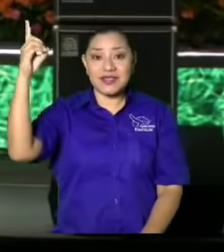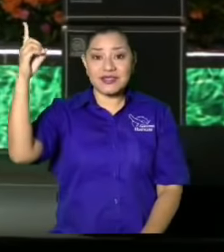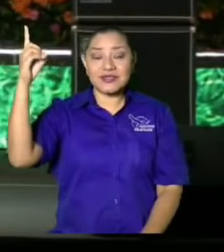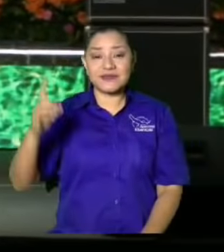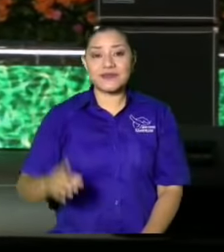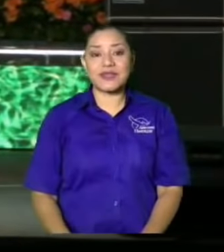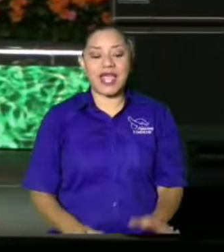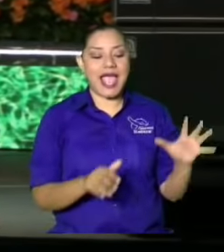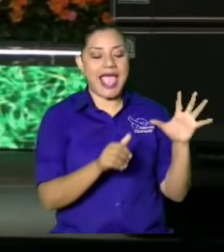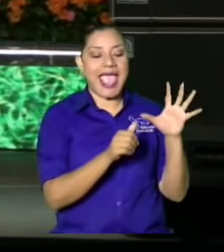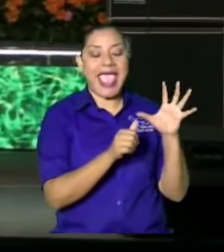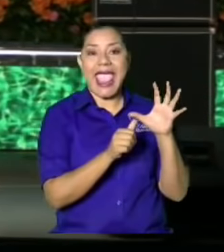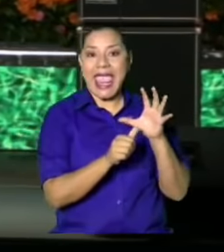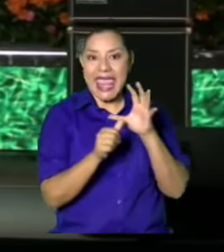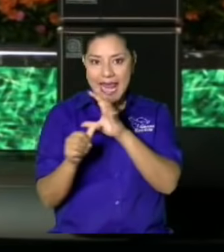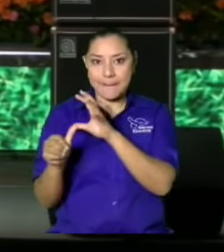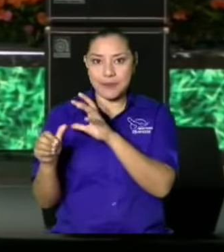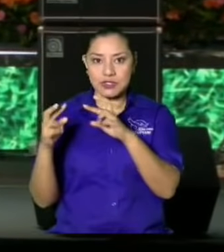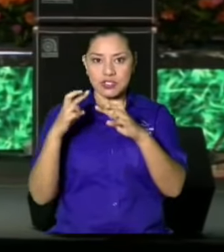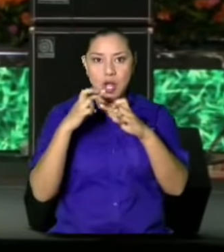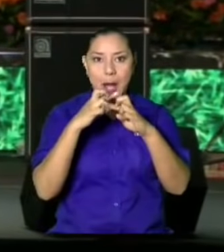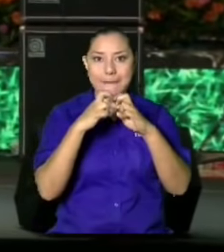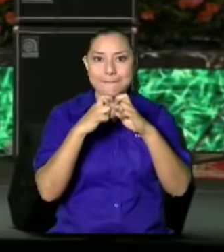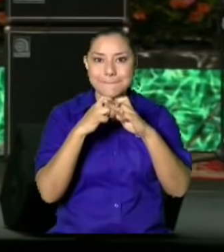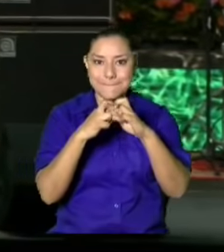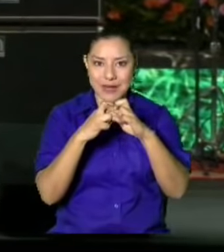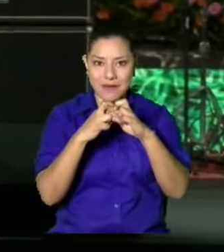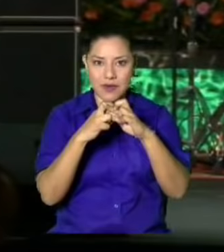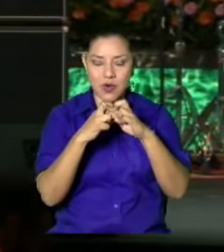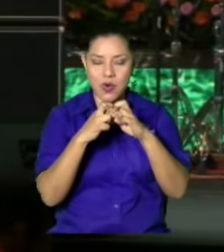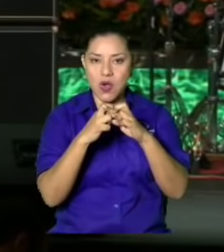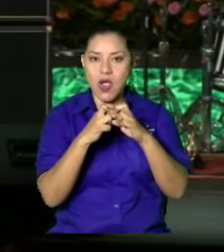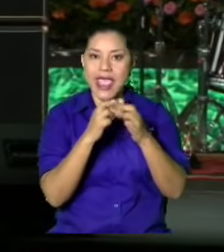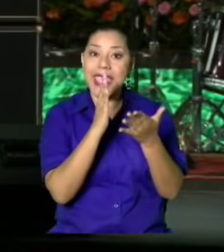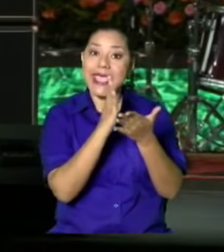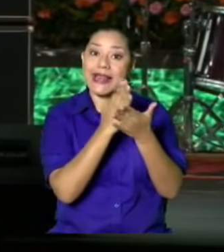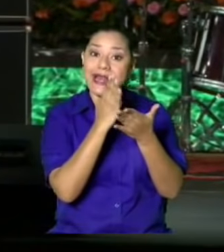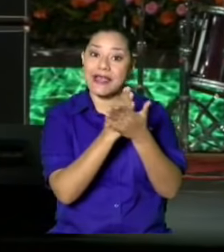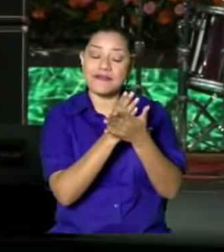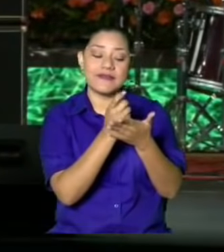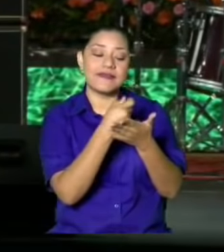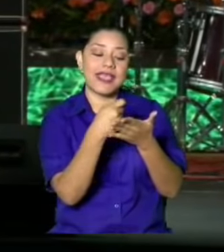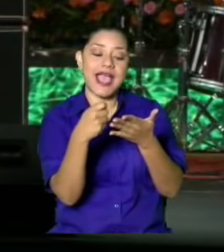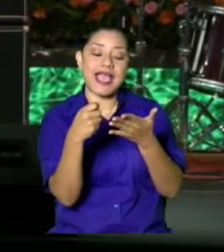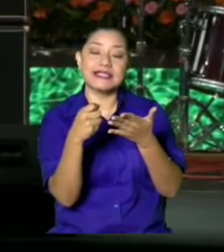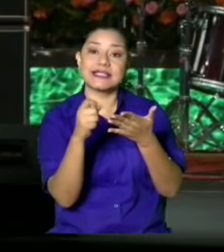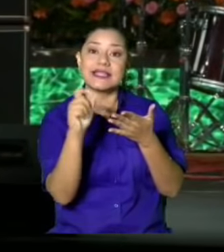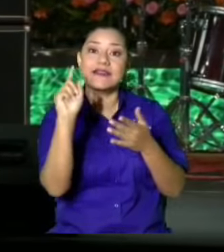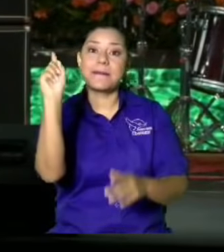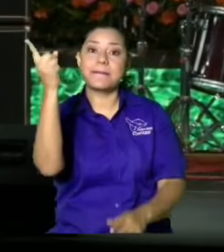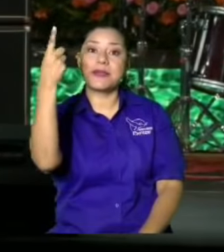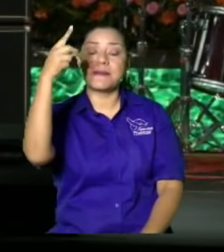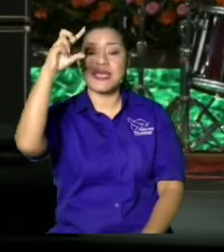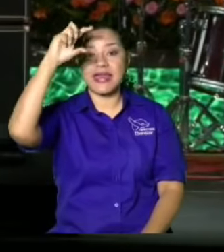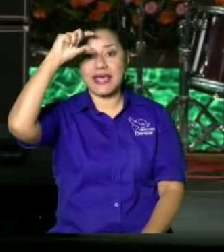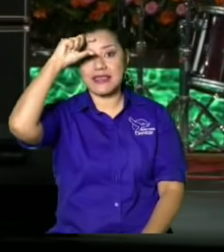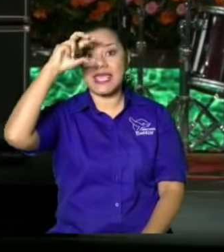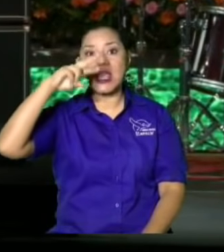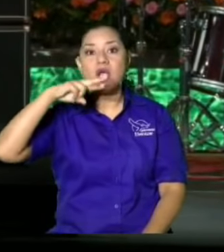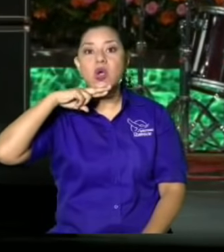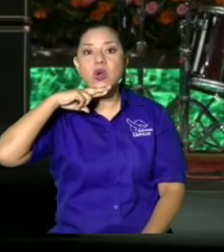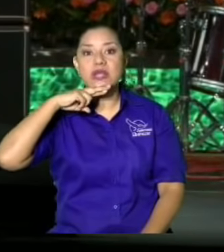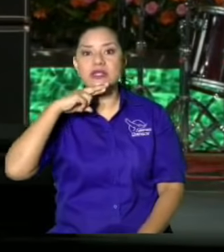El apóstol Pablo, en una de sus cartas, en el primer libro de Corintios,